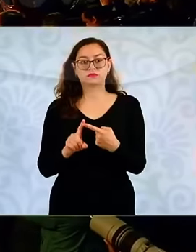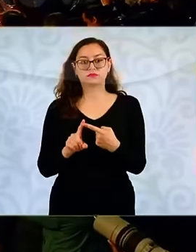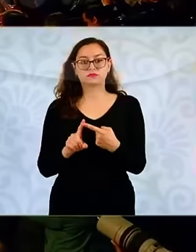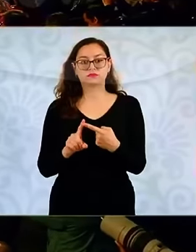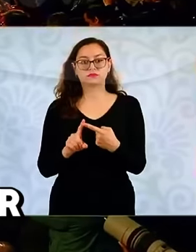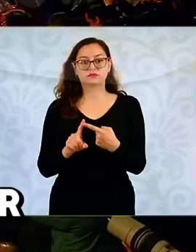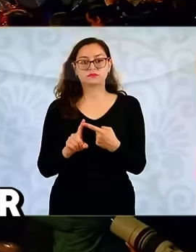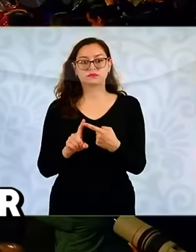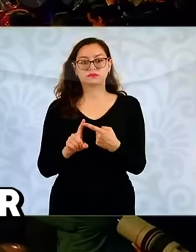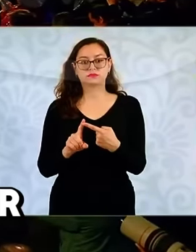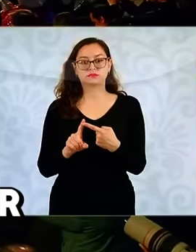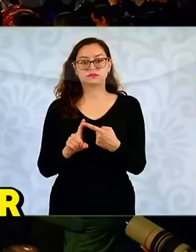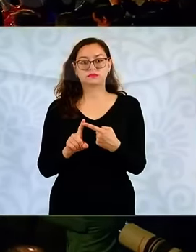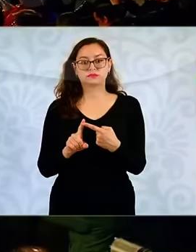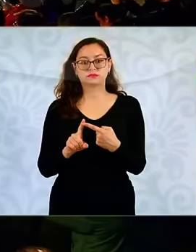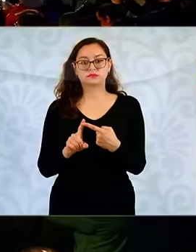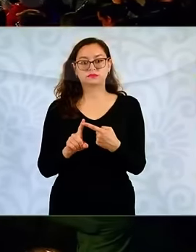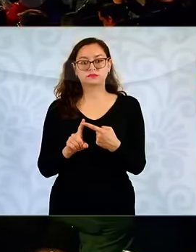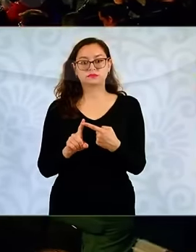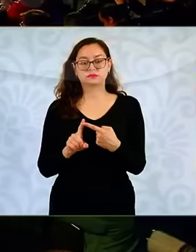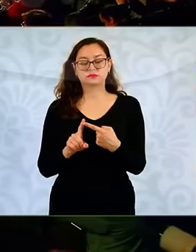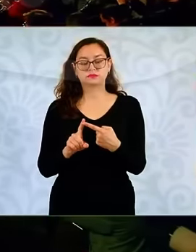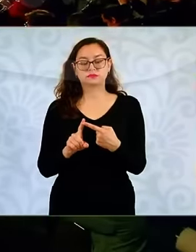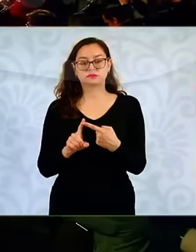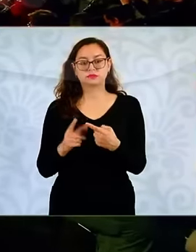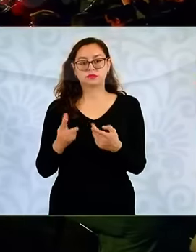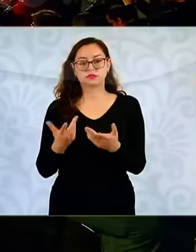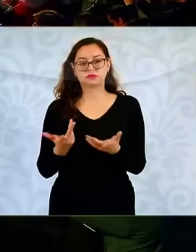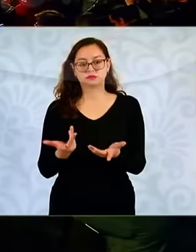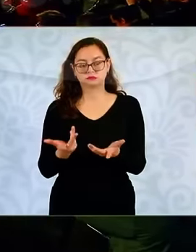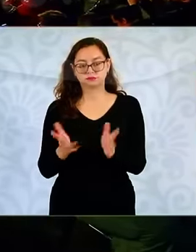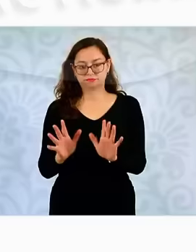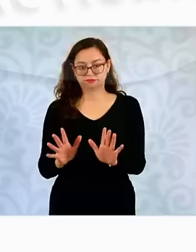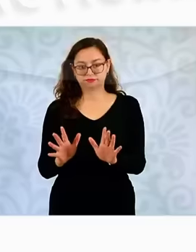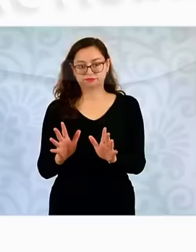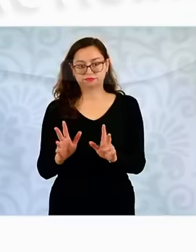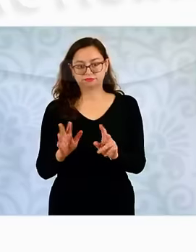Bueno, esta es la tasa de homicidios dolosos por cada 100,000 habitantes